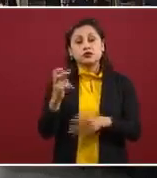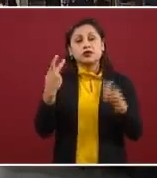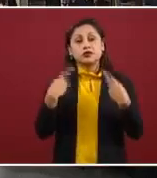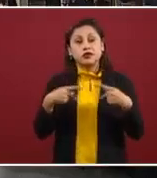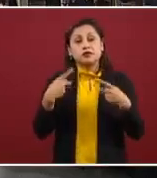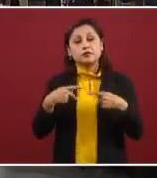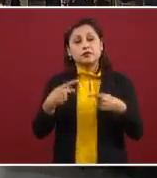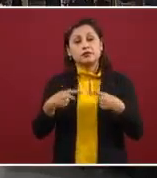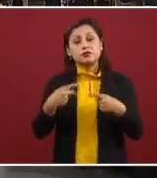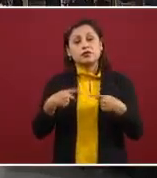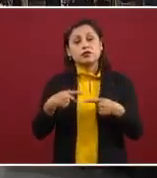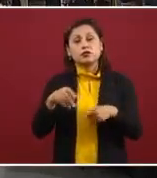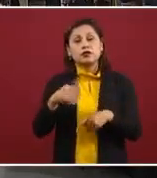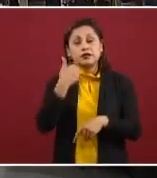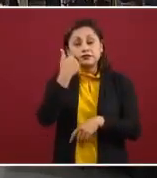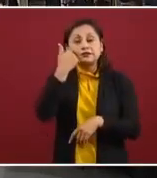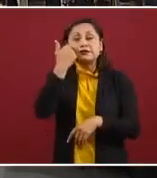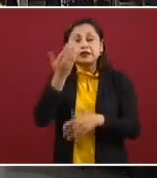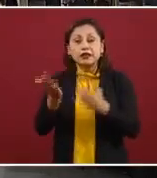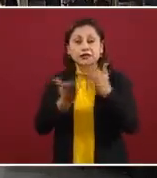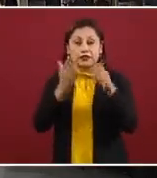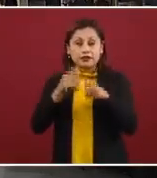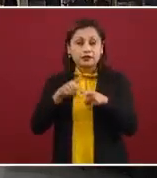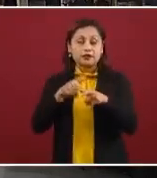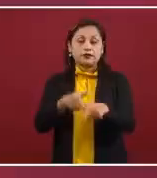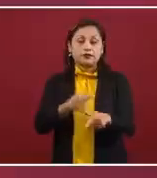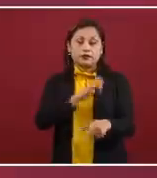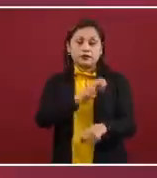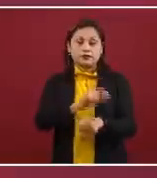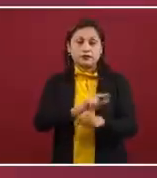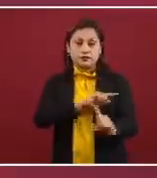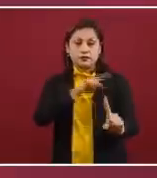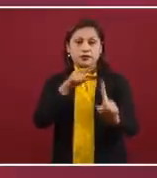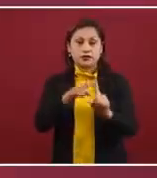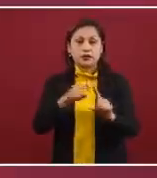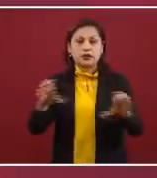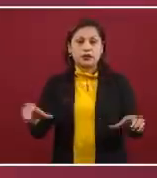solicitantes de especialización, solo el 21% fue